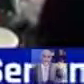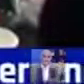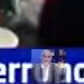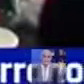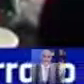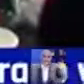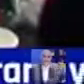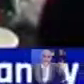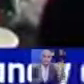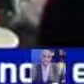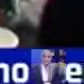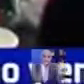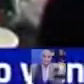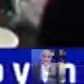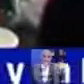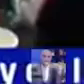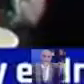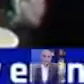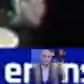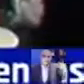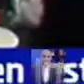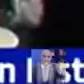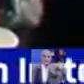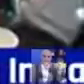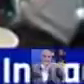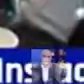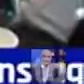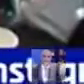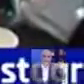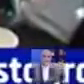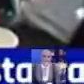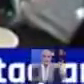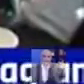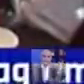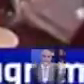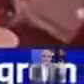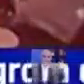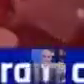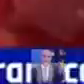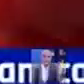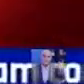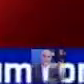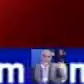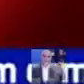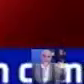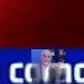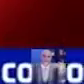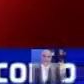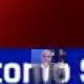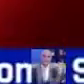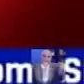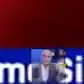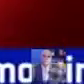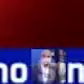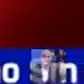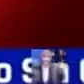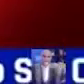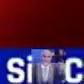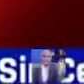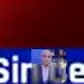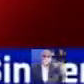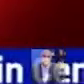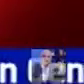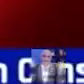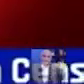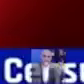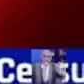obras que representan empleo, crecimiento y, por supuesto, que es en beneficio,